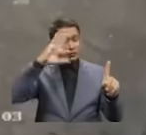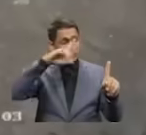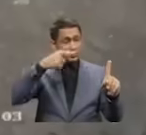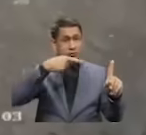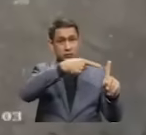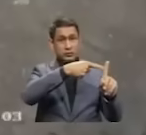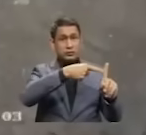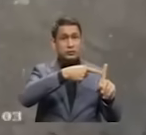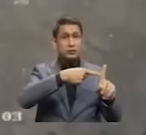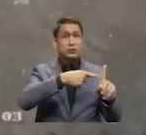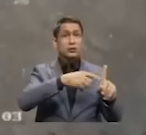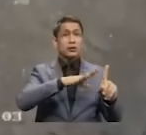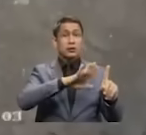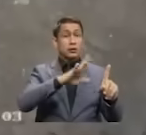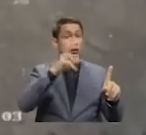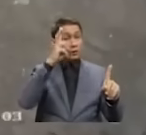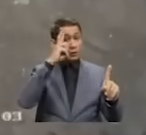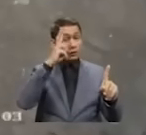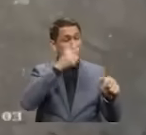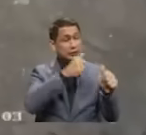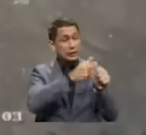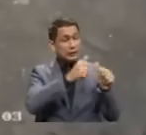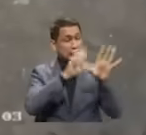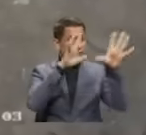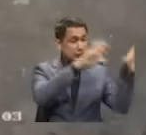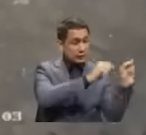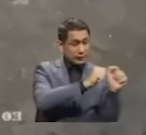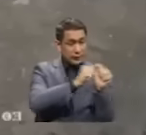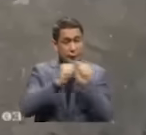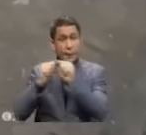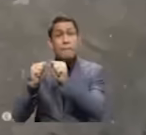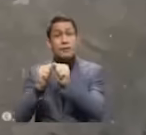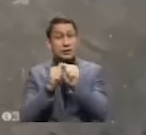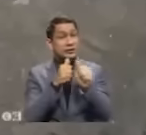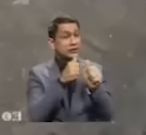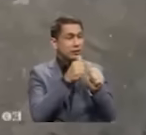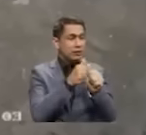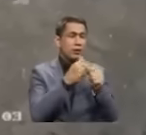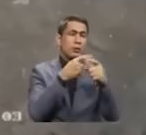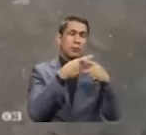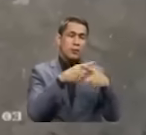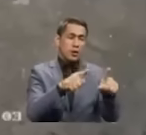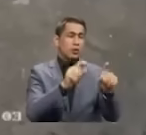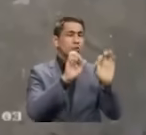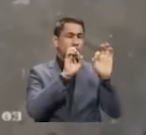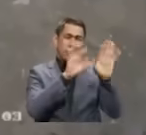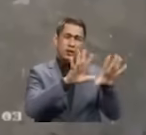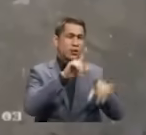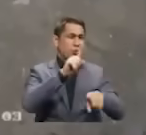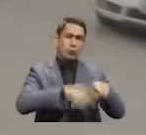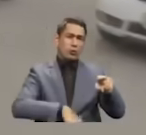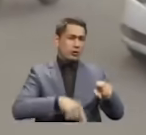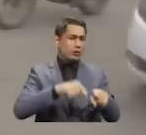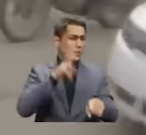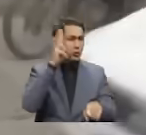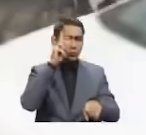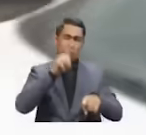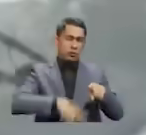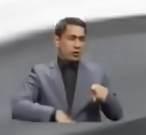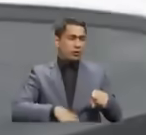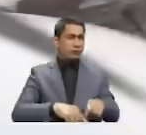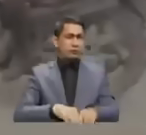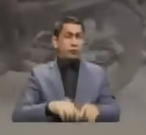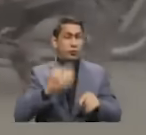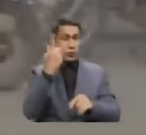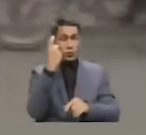este joven trabajador a escapar de estos sujetos que se lo querían llevar, mi estimada Sastre. Esta noche, 11 de la noche.